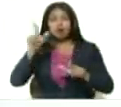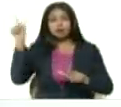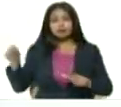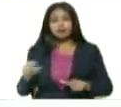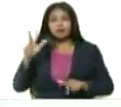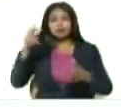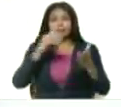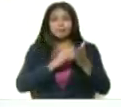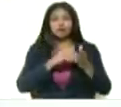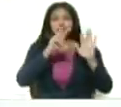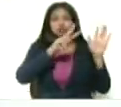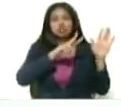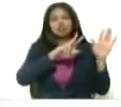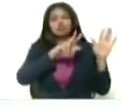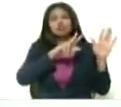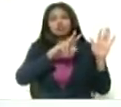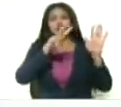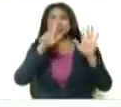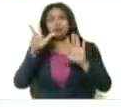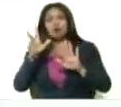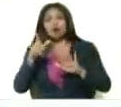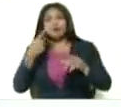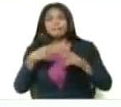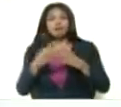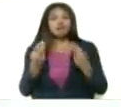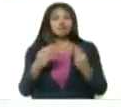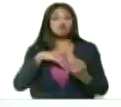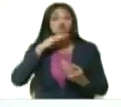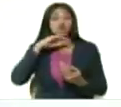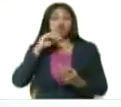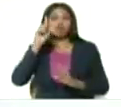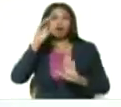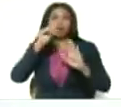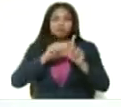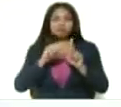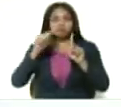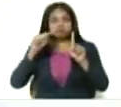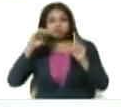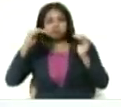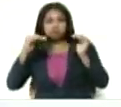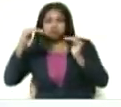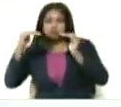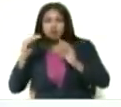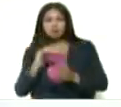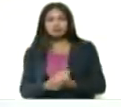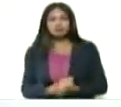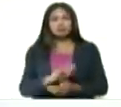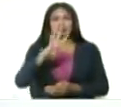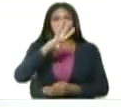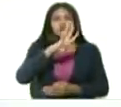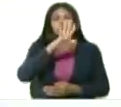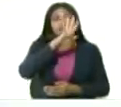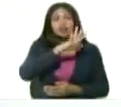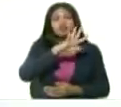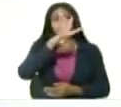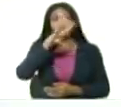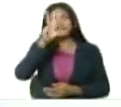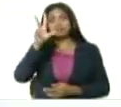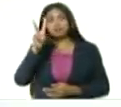3.833 casos, están bajando el número de casos, pero es mucho todavía. Y 542 fallecidos hoy en